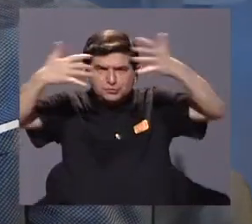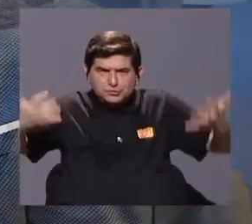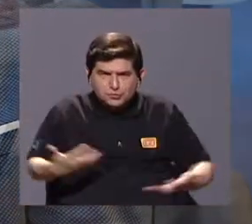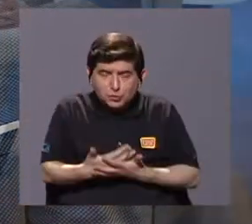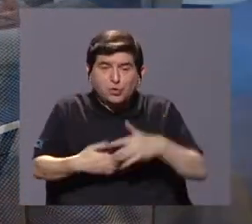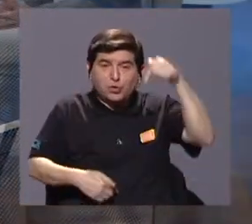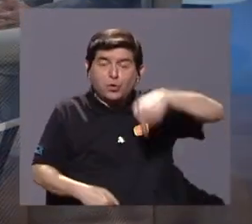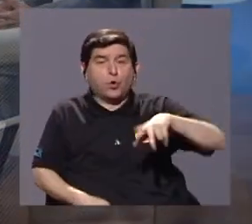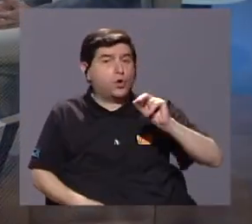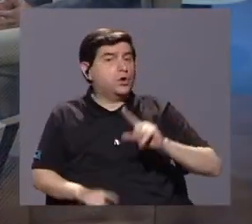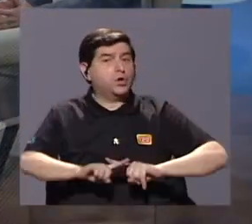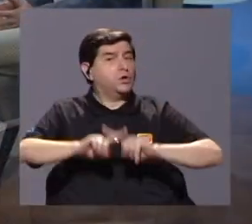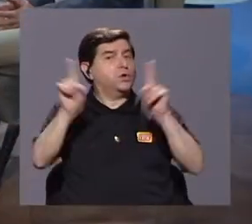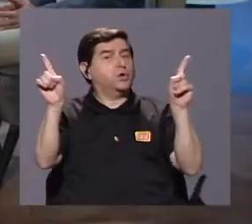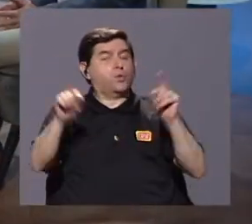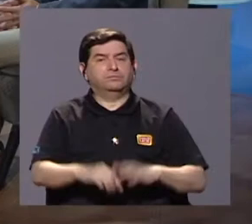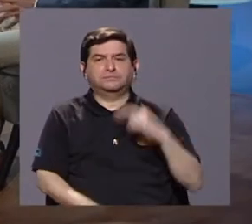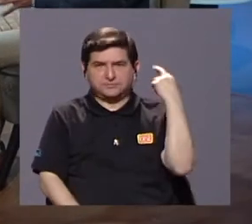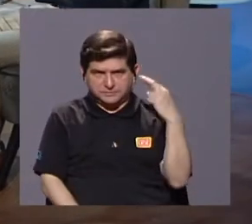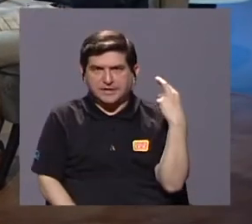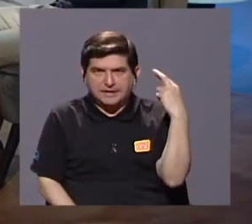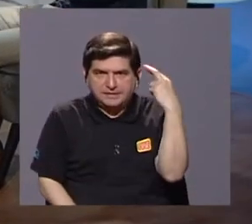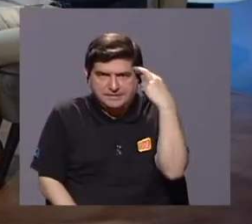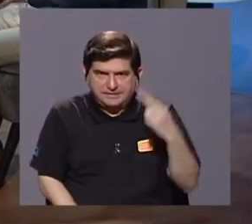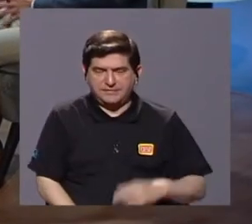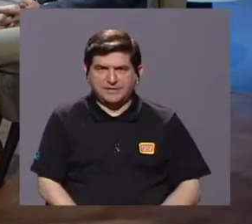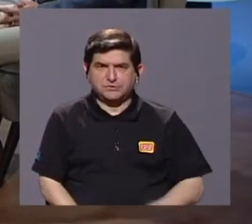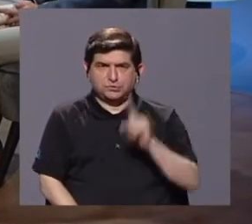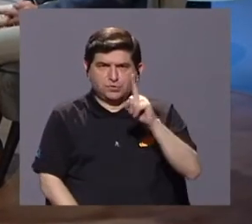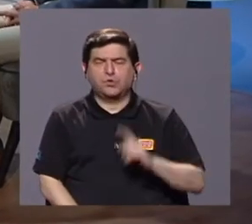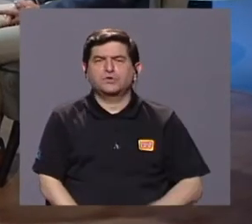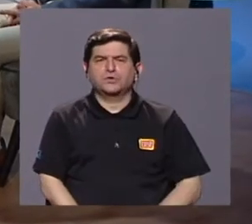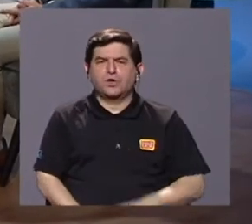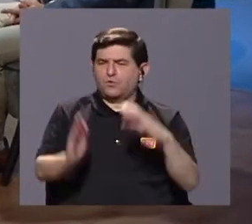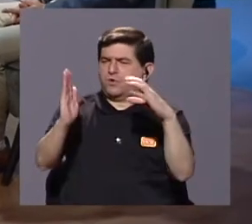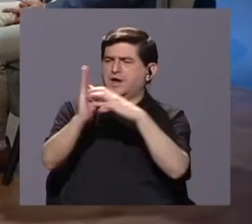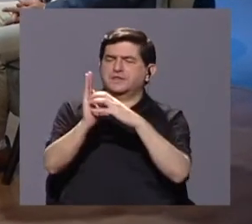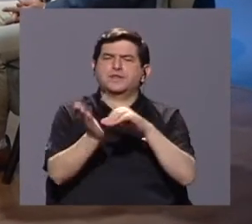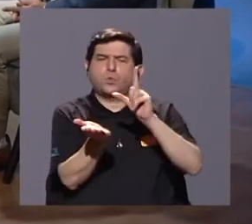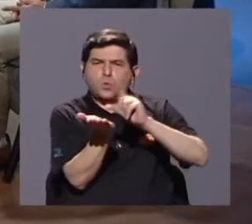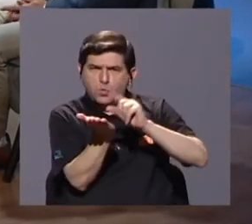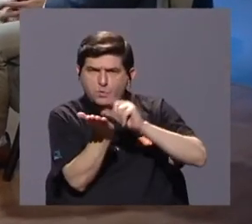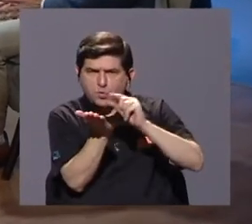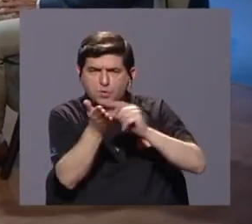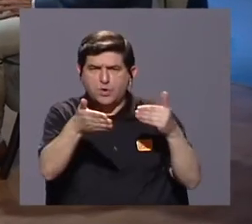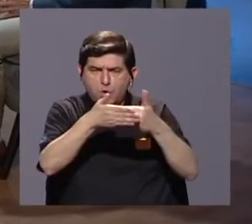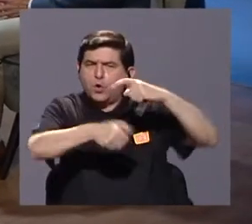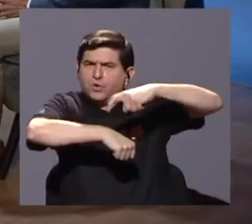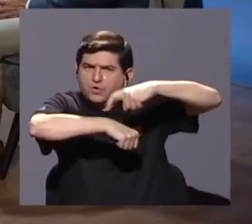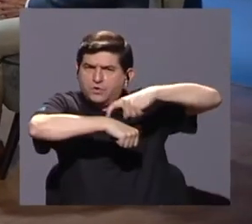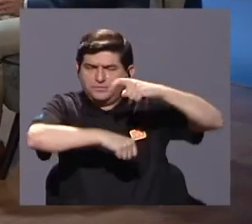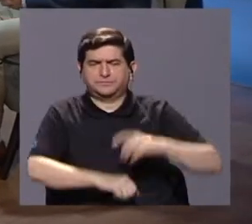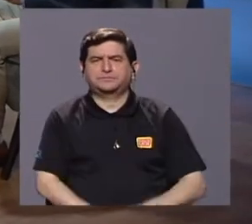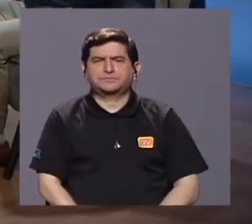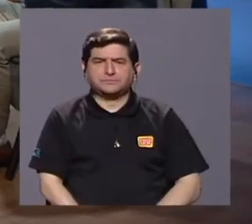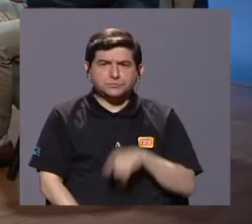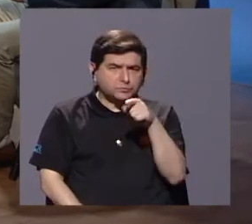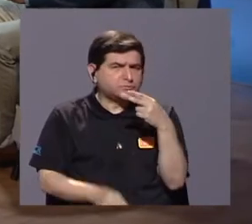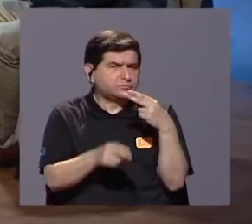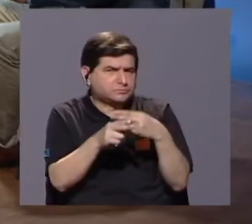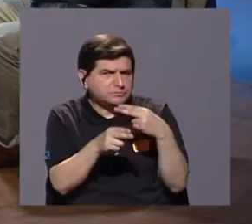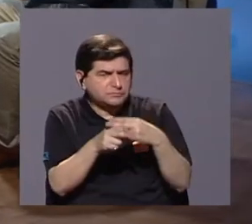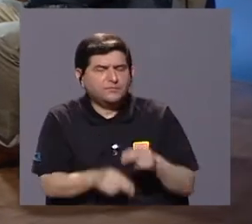es la excepción. Y a propósito de un artículo que publicaste recientemente, en el cual le